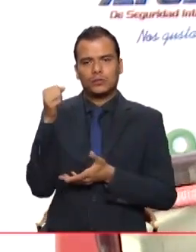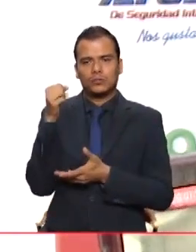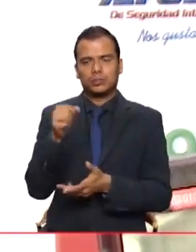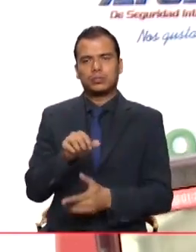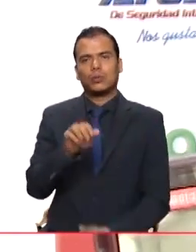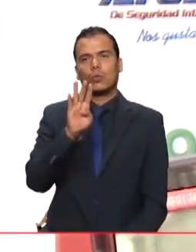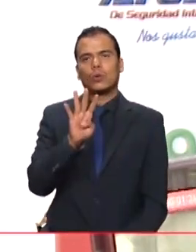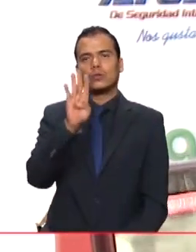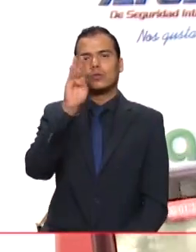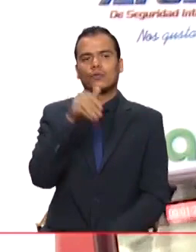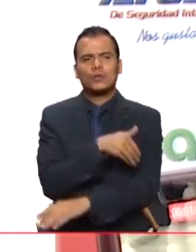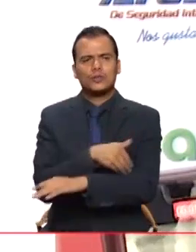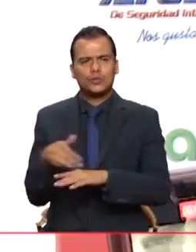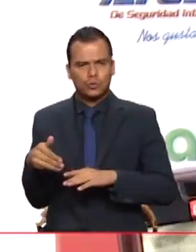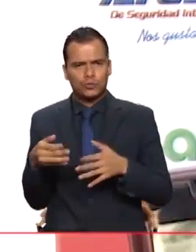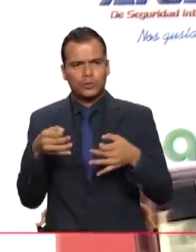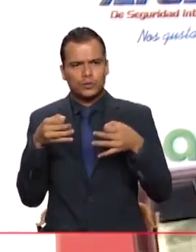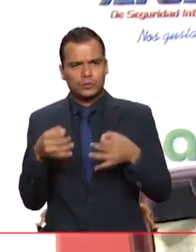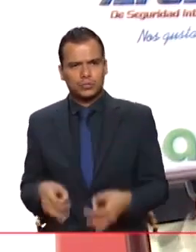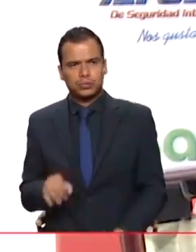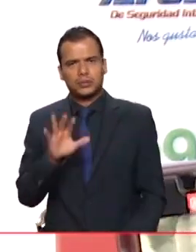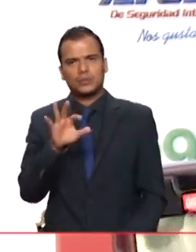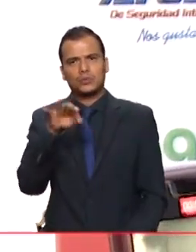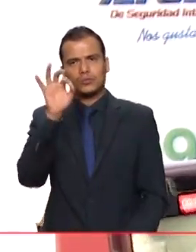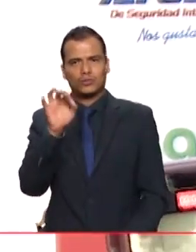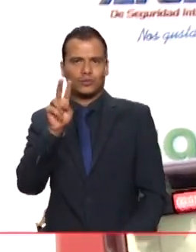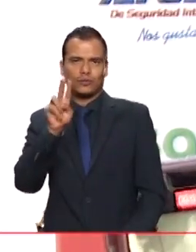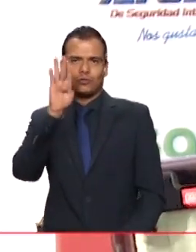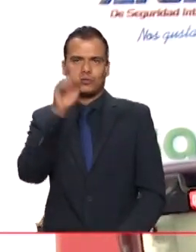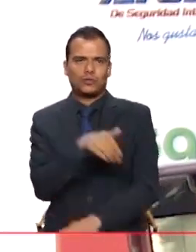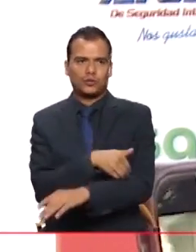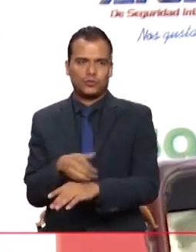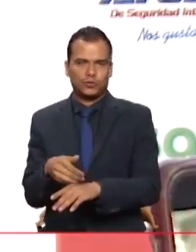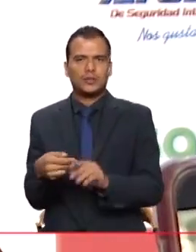de pesos, de los cuales aproximadamente el 50%